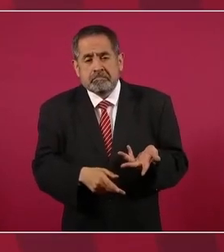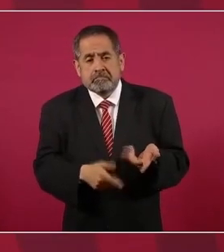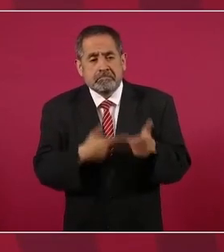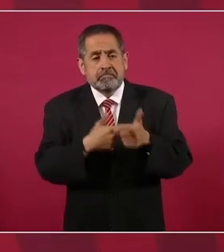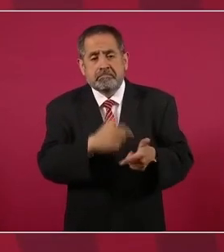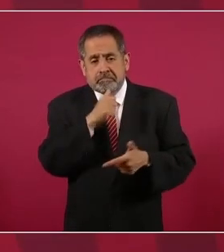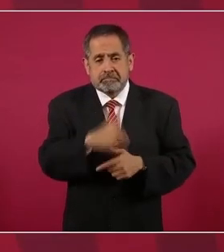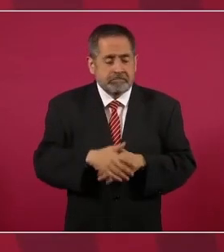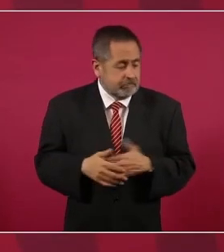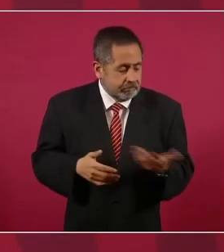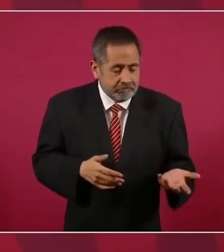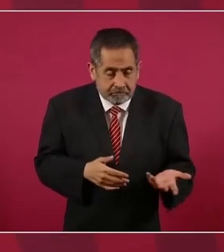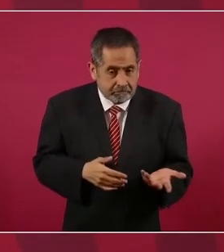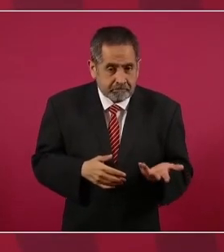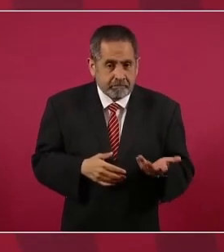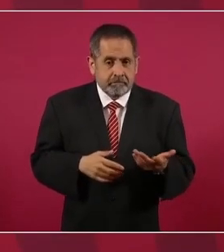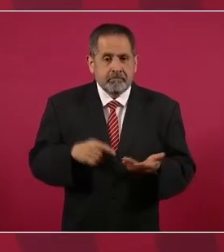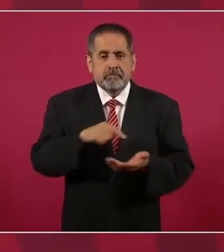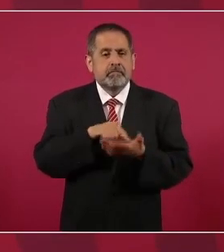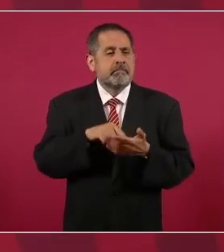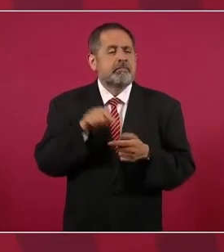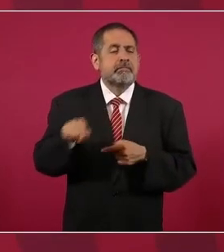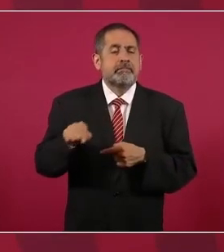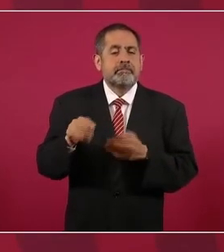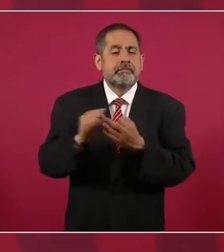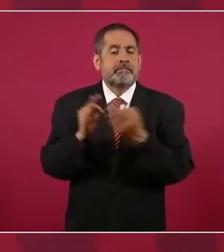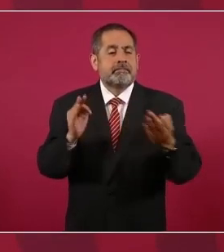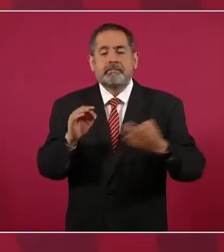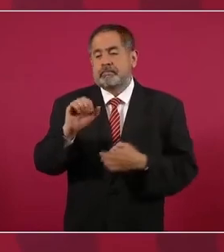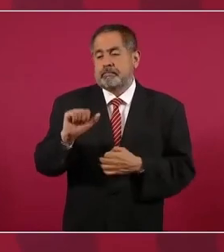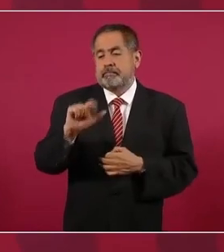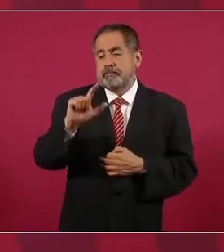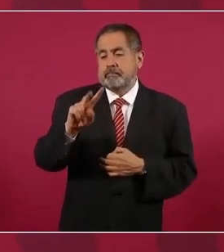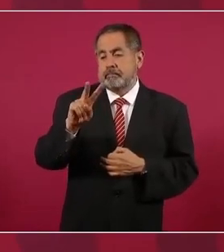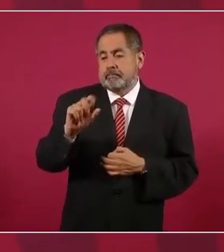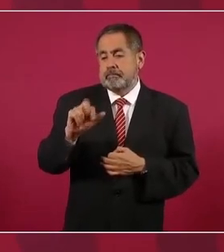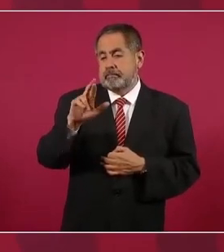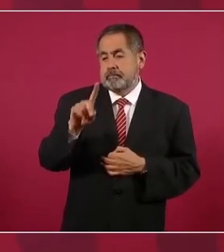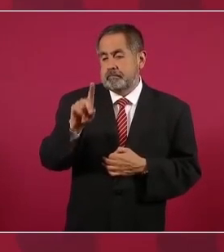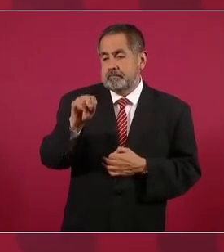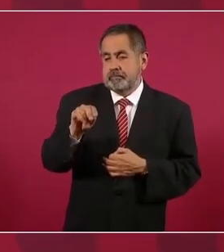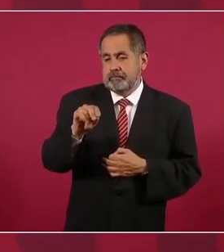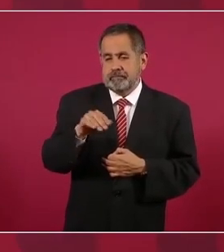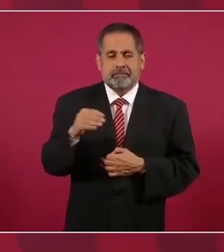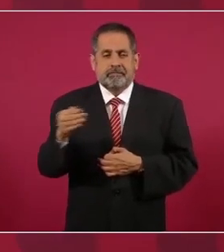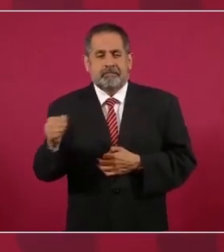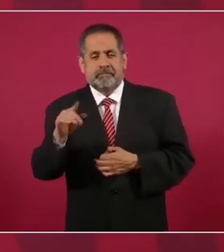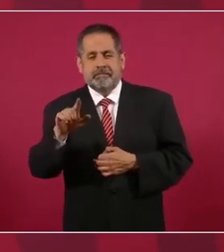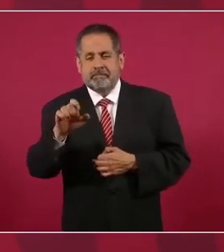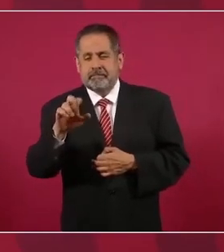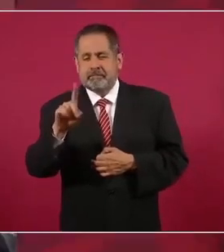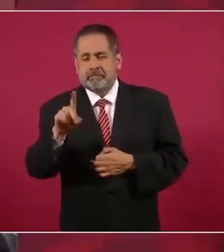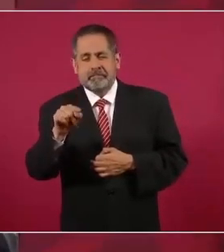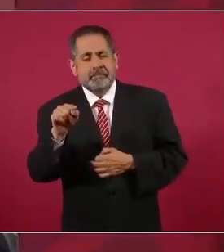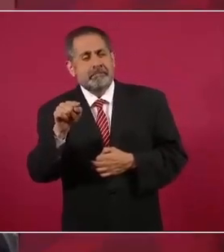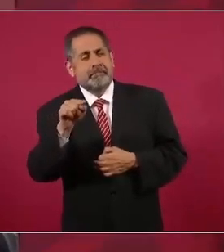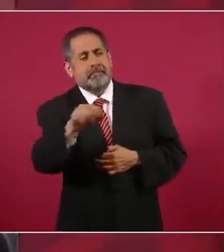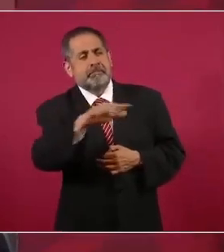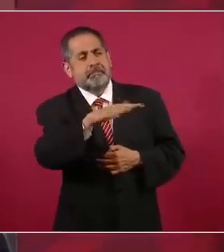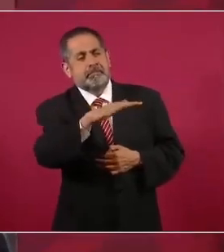La cash, ahí enfrente de Alvarado o de Lerdo de Tejadas, en el mar.